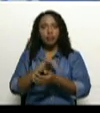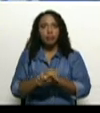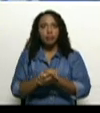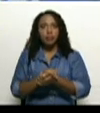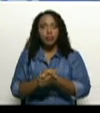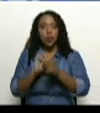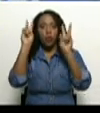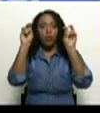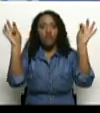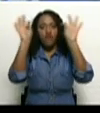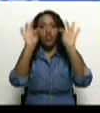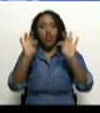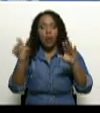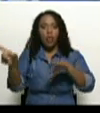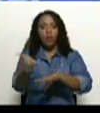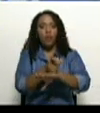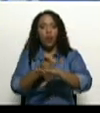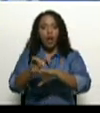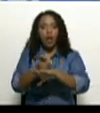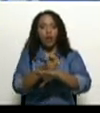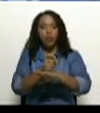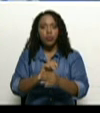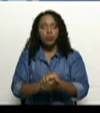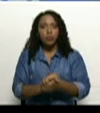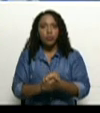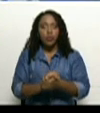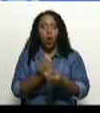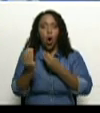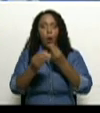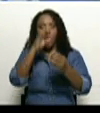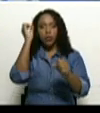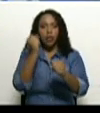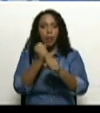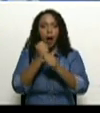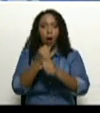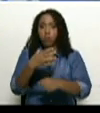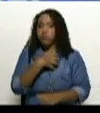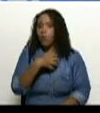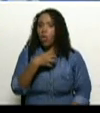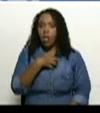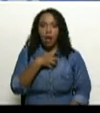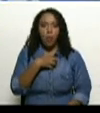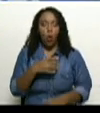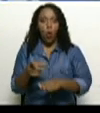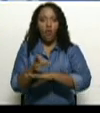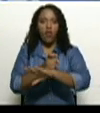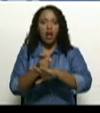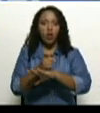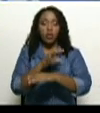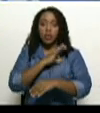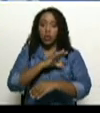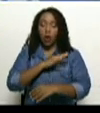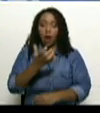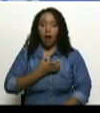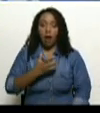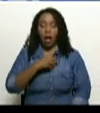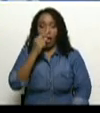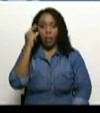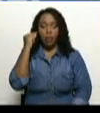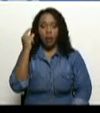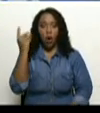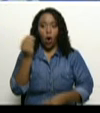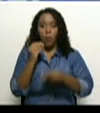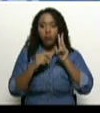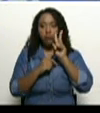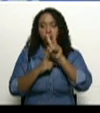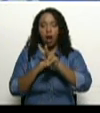una nueva forma de gobernar. No podemos gobernar, señores alcaldes, alcaldesas, como lo